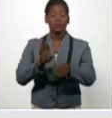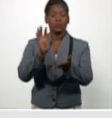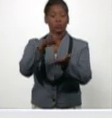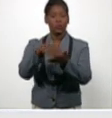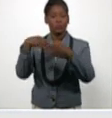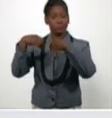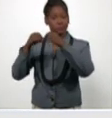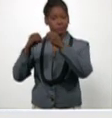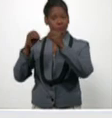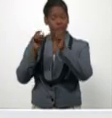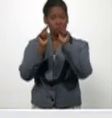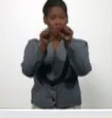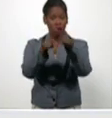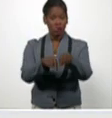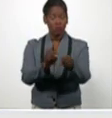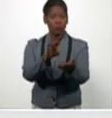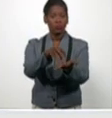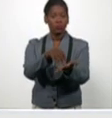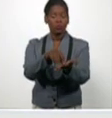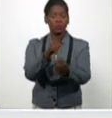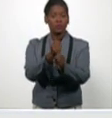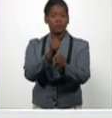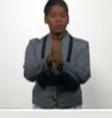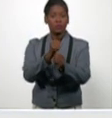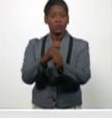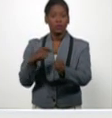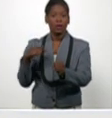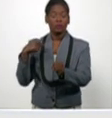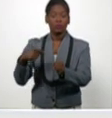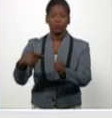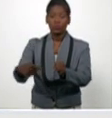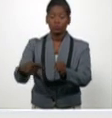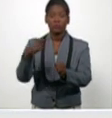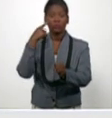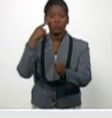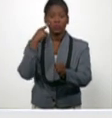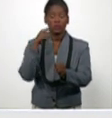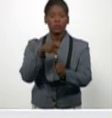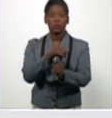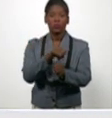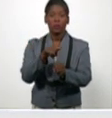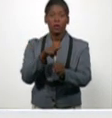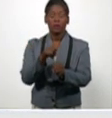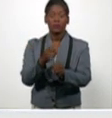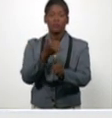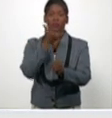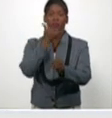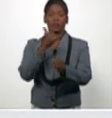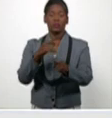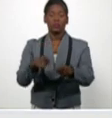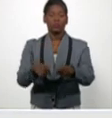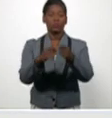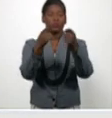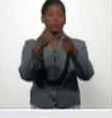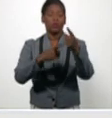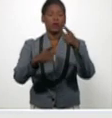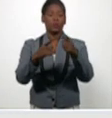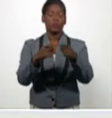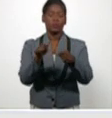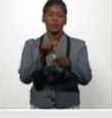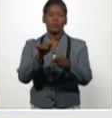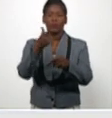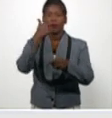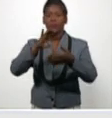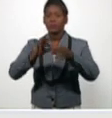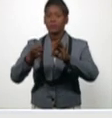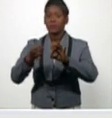este trabajo intenso que realizan presentan algunos desperfectos, como nos ha pasado en Artemisa, que inmediatamente